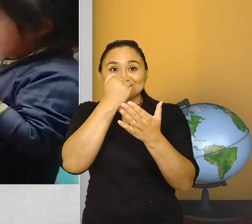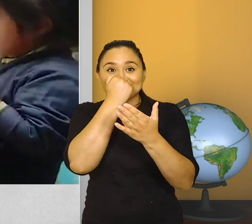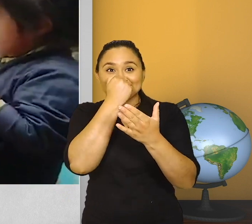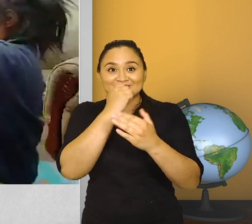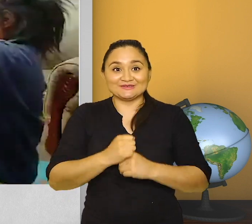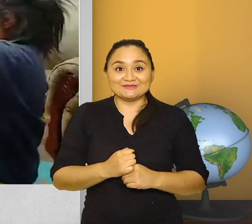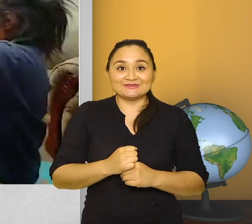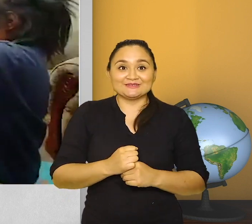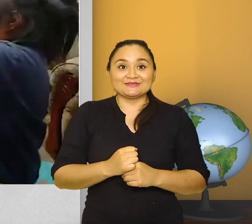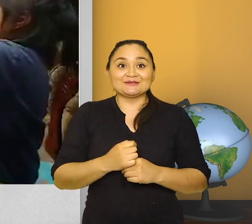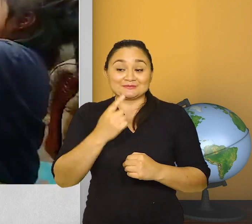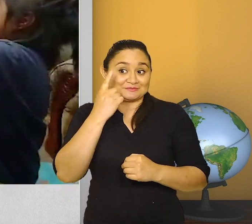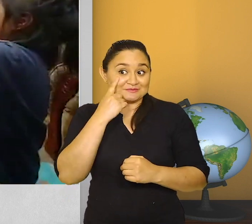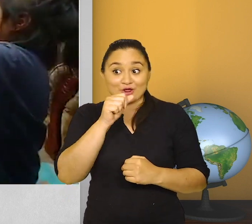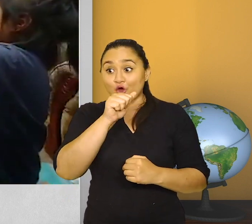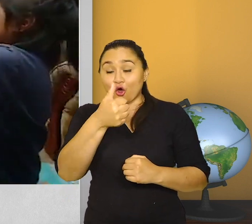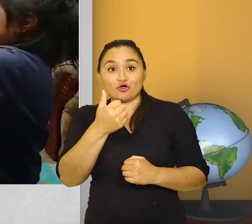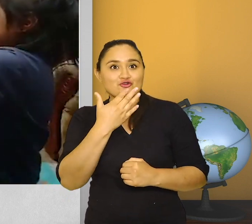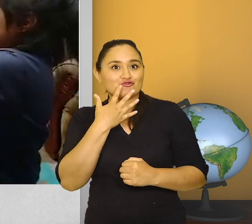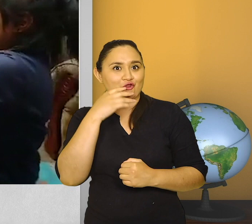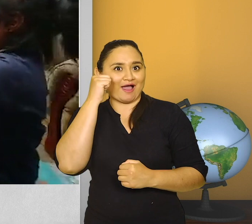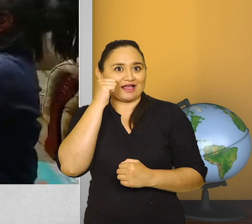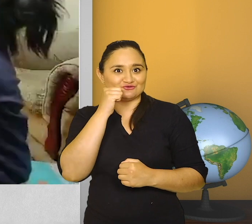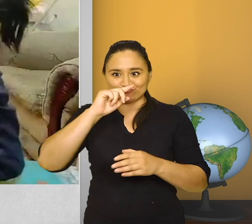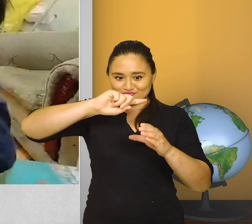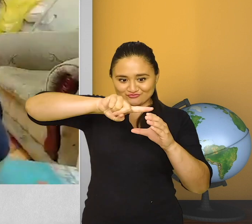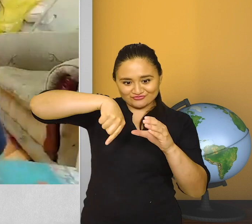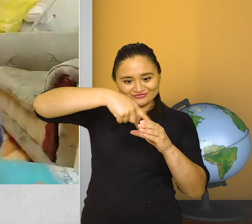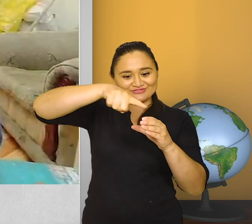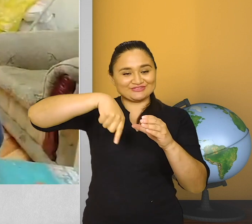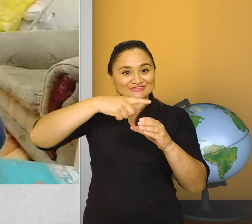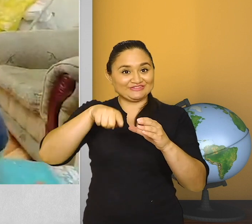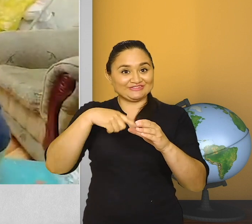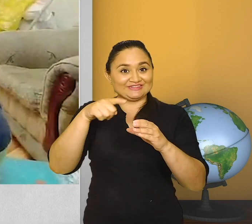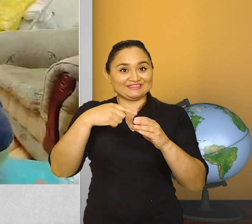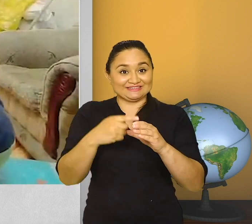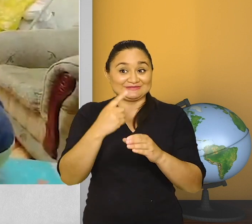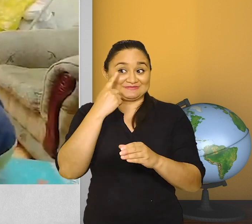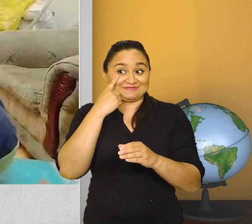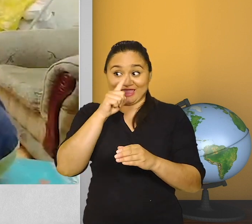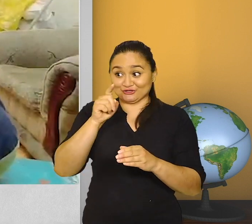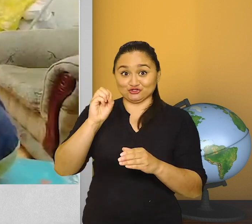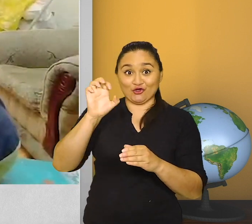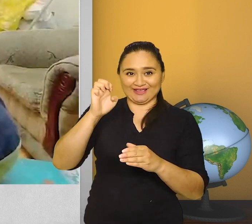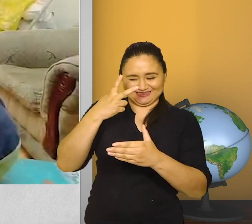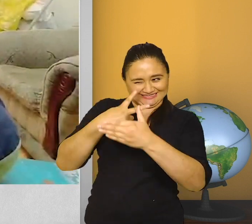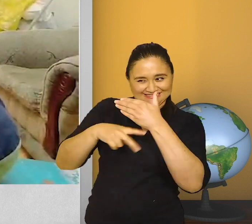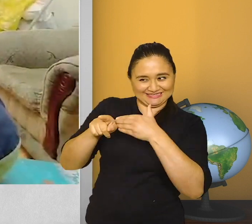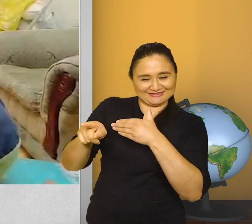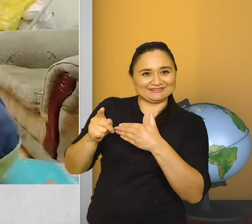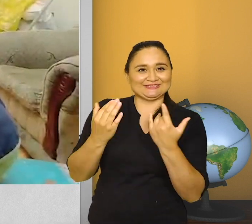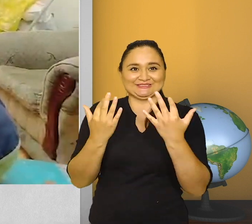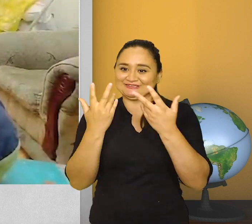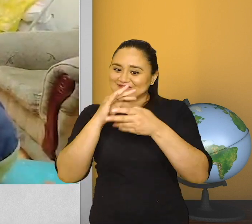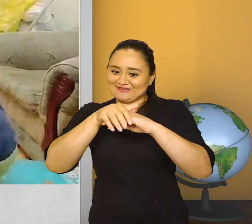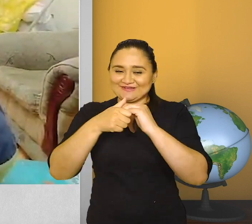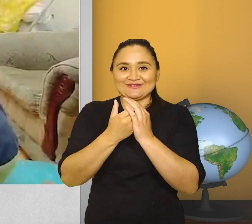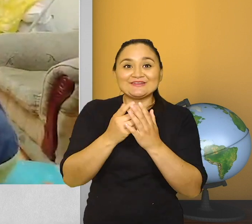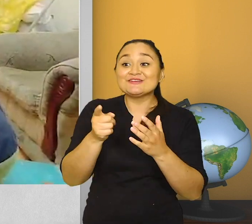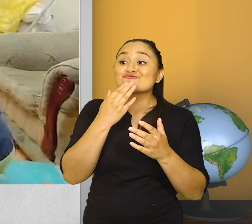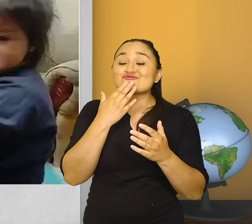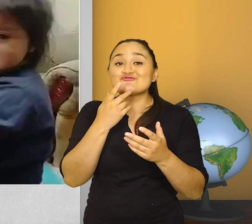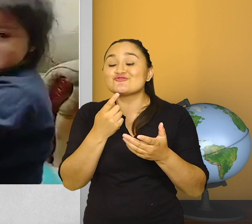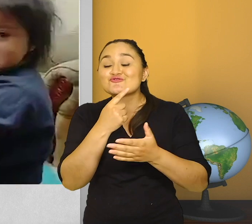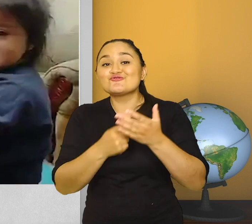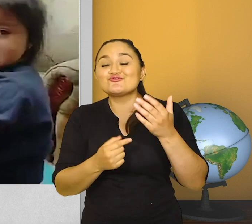mano así. Zoe se va a pintar la mano azul con el dedo. Vamos a poner la mano de Zoe. Azul, azul, azul. Y va a